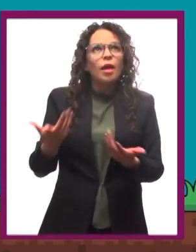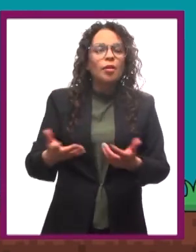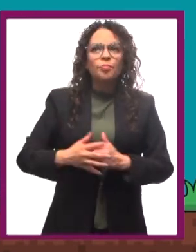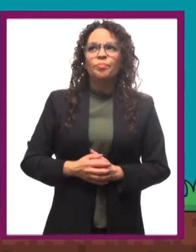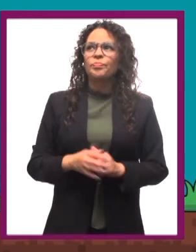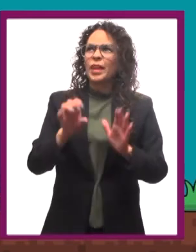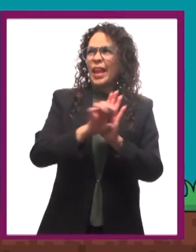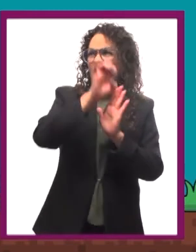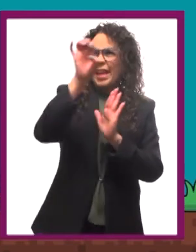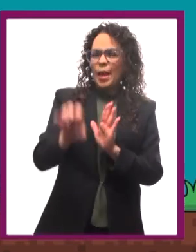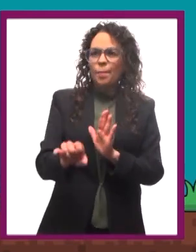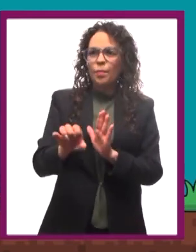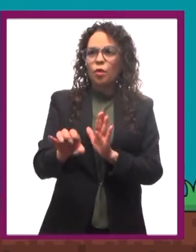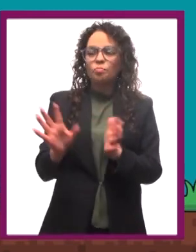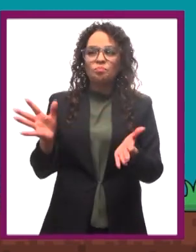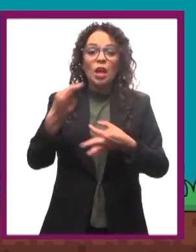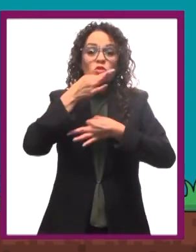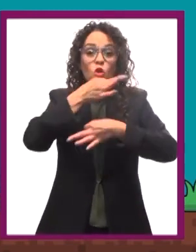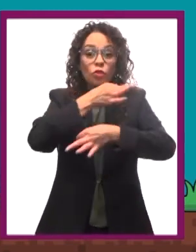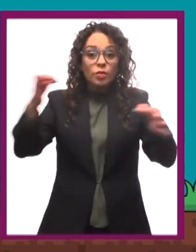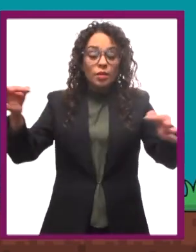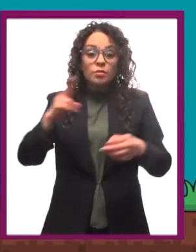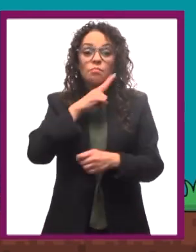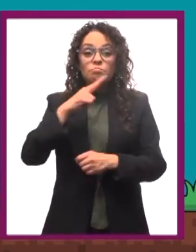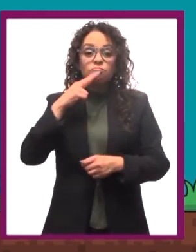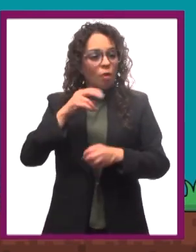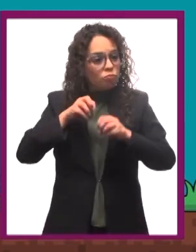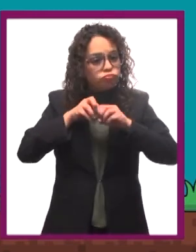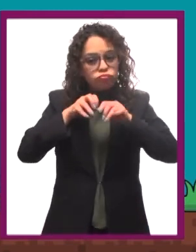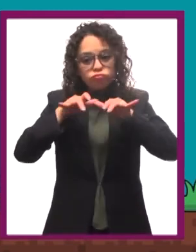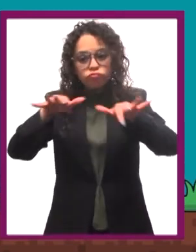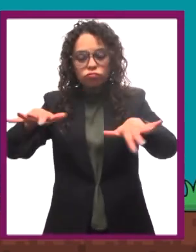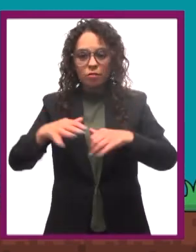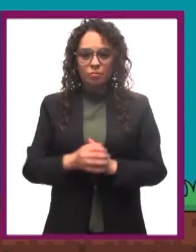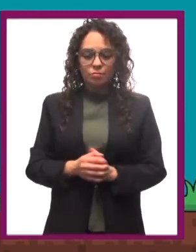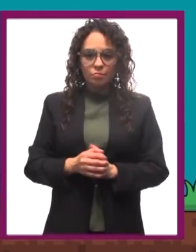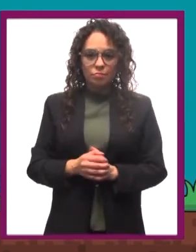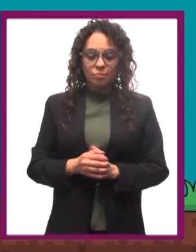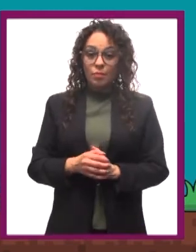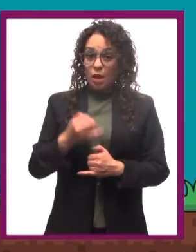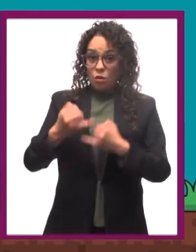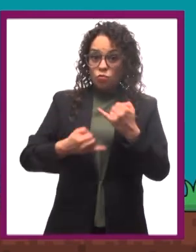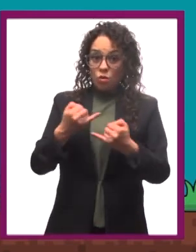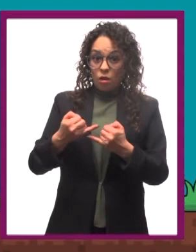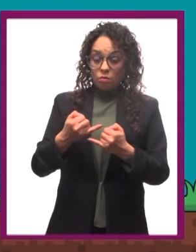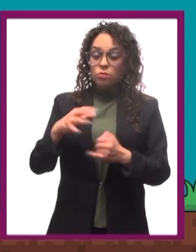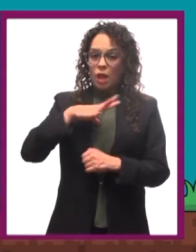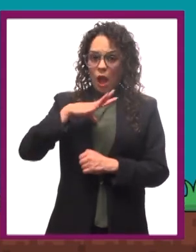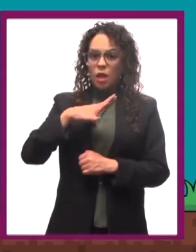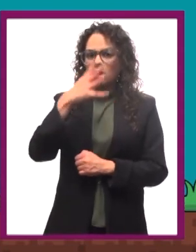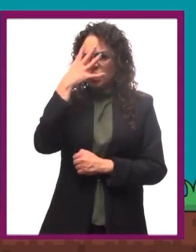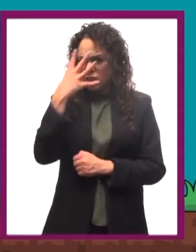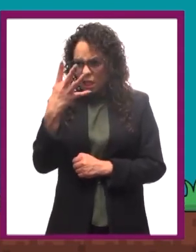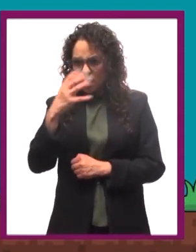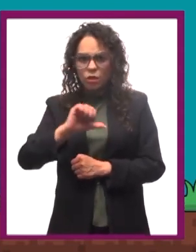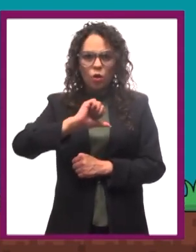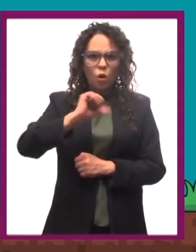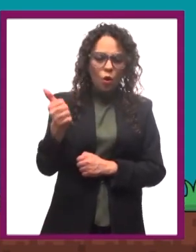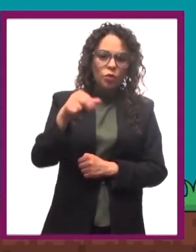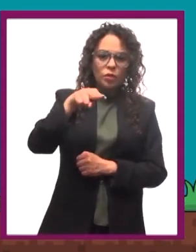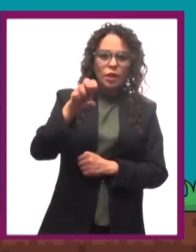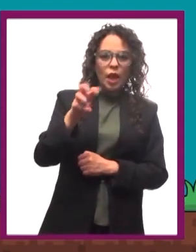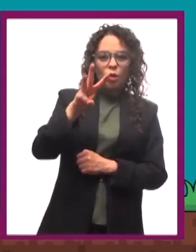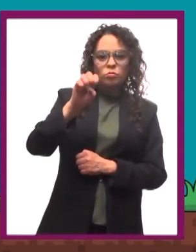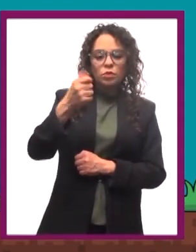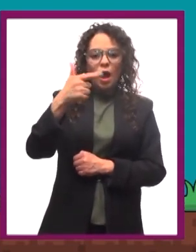utilizar para, por ejemplo, noticias, darnos noticias de interés. Hay juegos que son juegos serios y hay